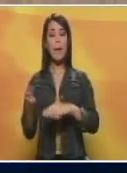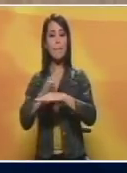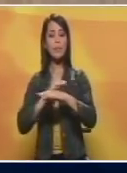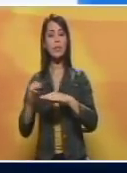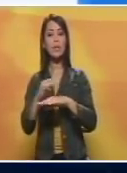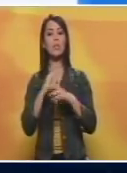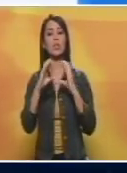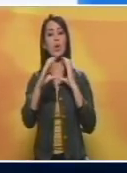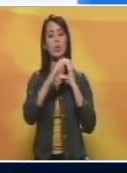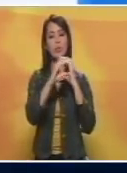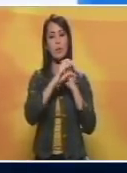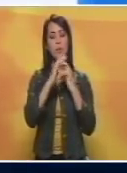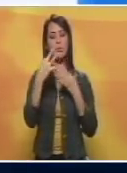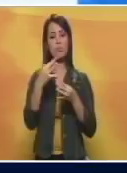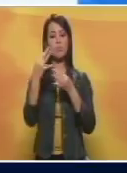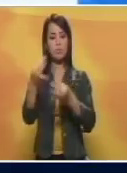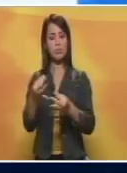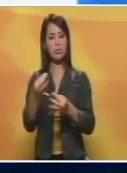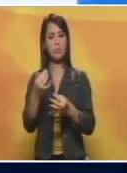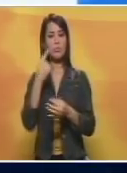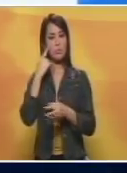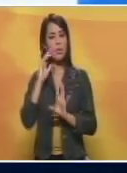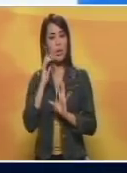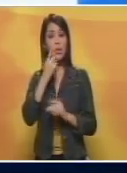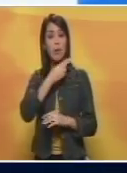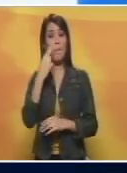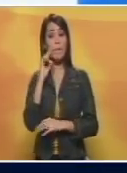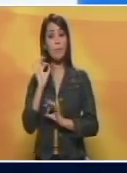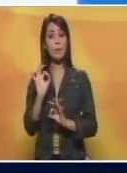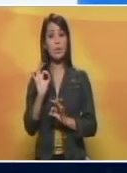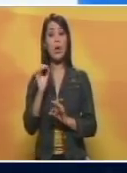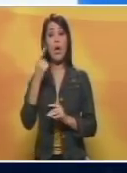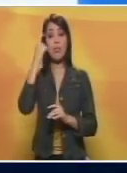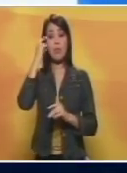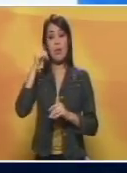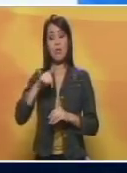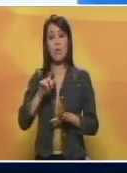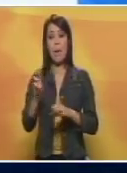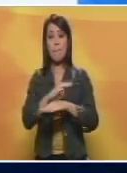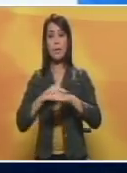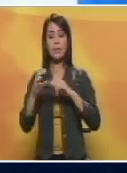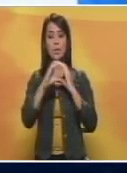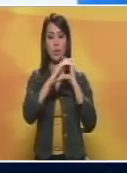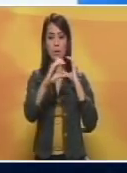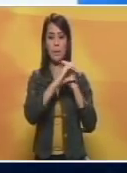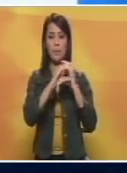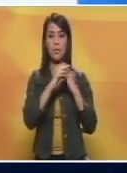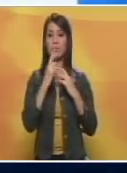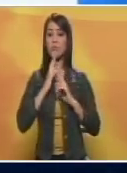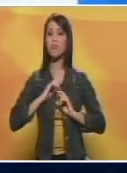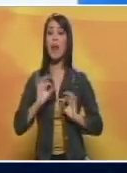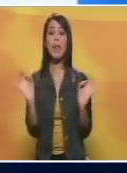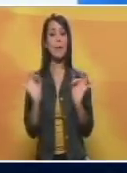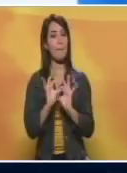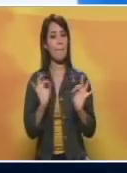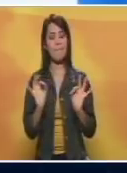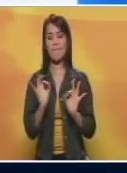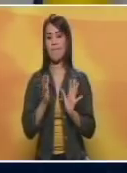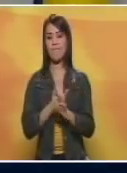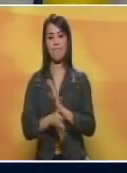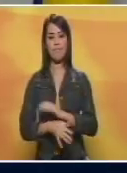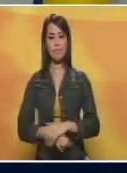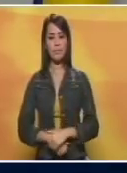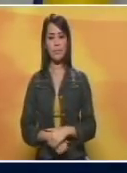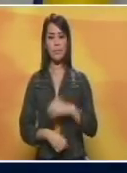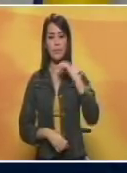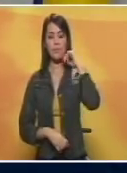de transporte el borrador del decreto con el cual se había comprometido a la fecha de hoy el ministerio de transporte no se ha pronunciado sobre el mismo